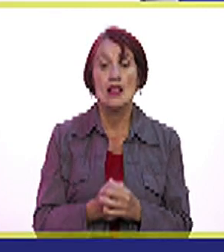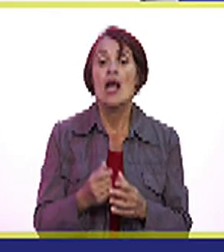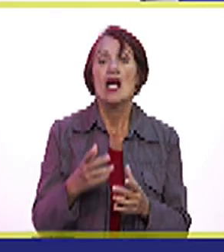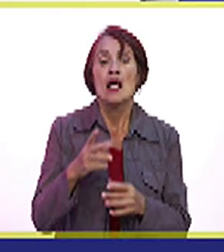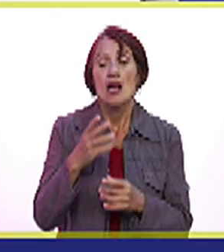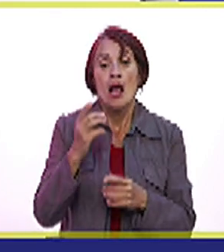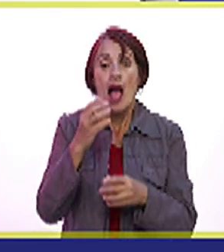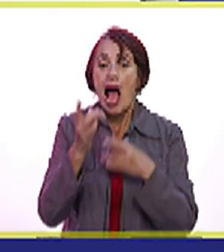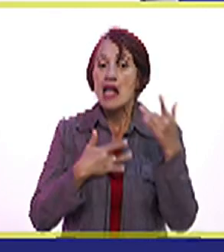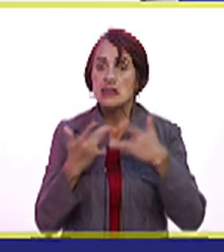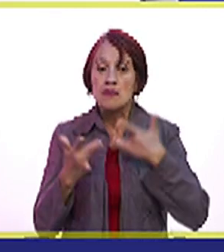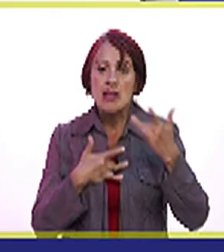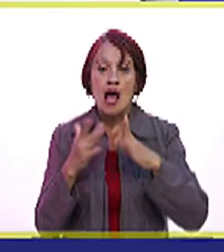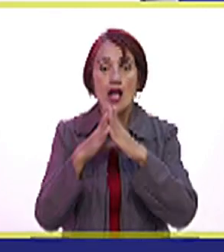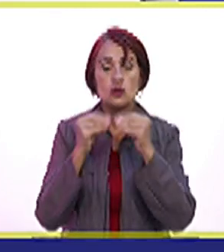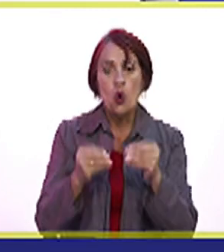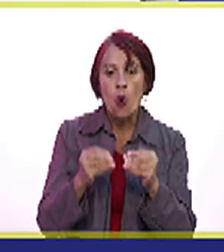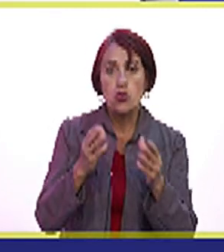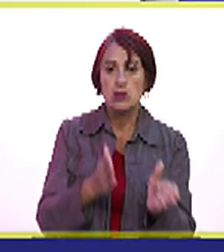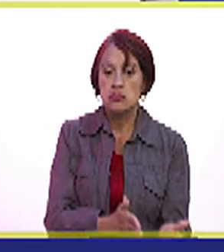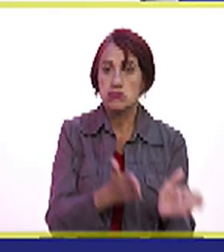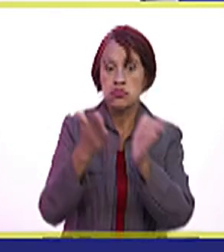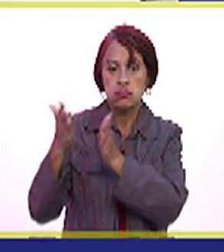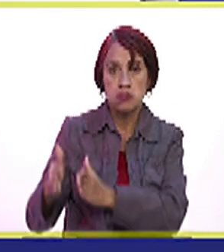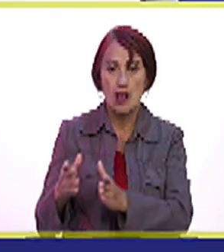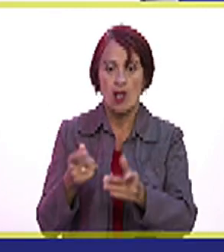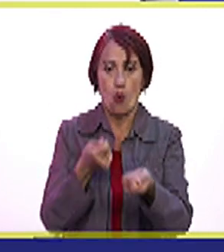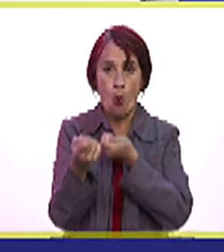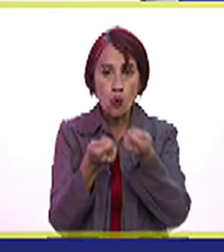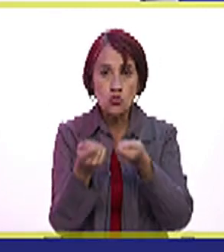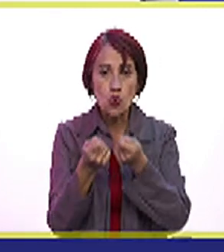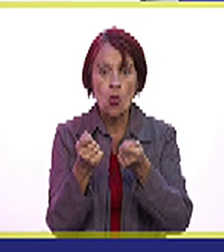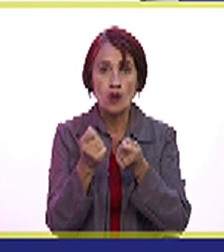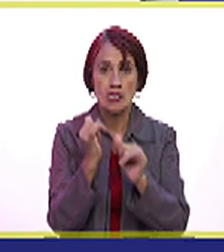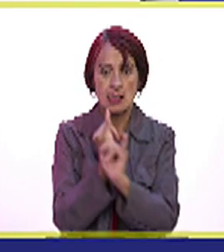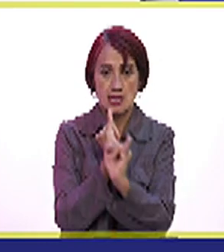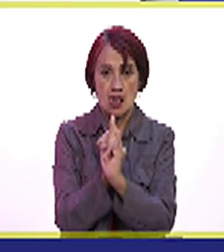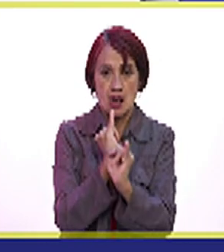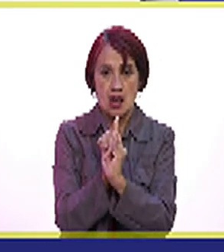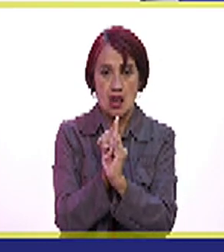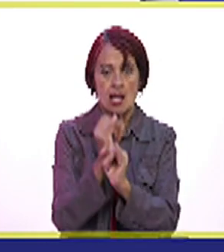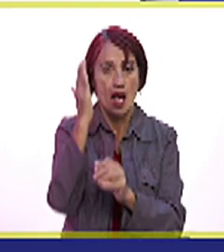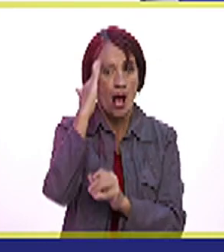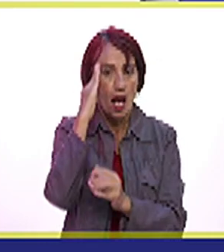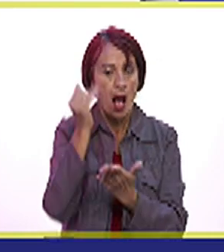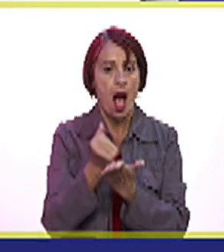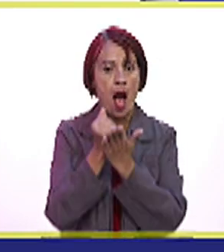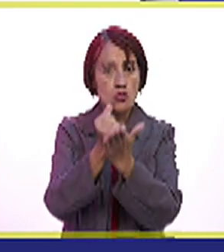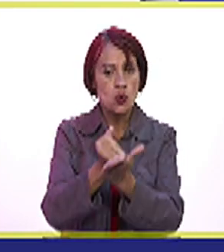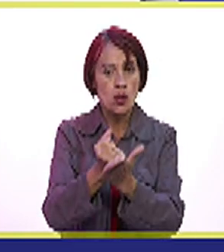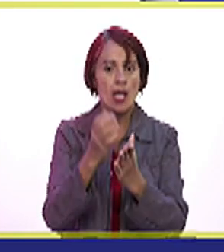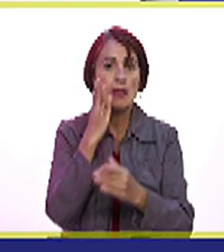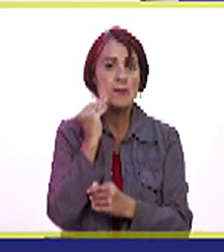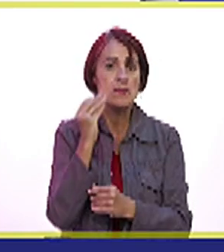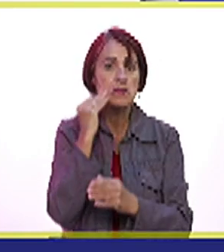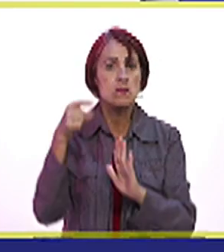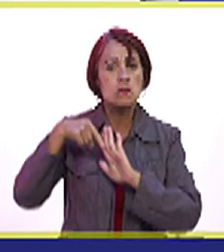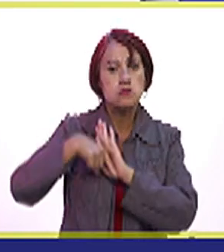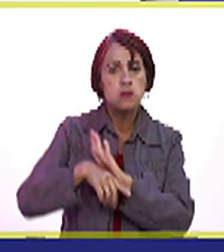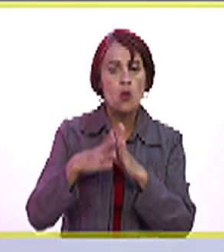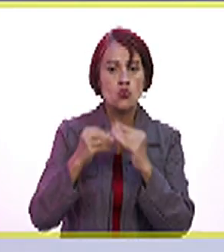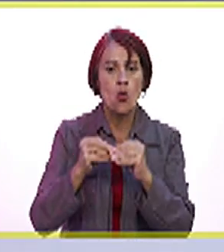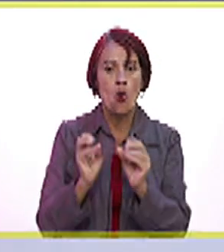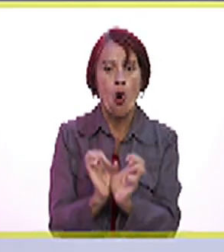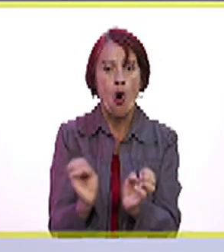Independencia en sus hábitos y en el traslado es muy importante. Dominio de las redes sociales, archivo de documentos y manejo de diferentes actividades de una